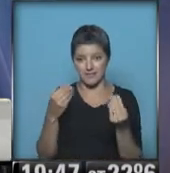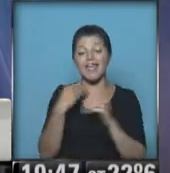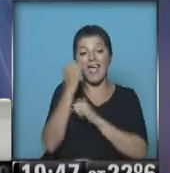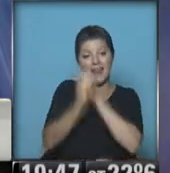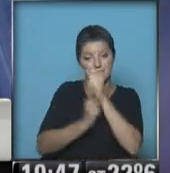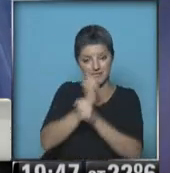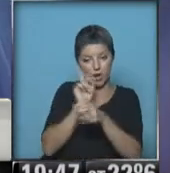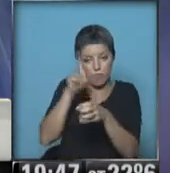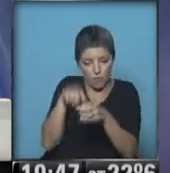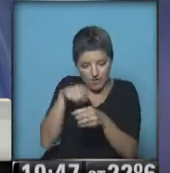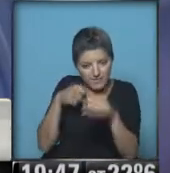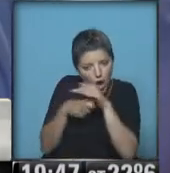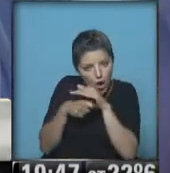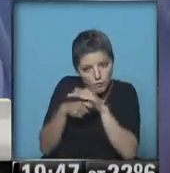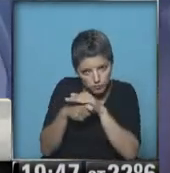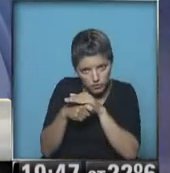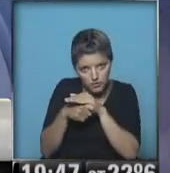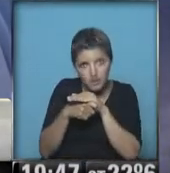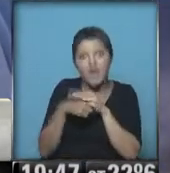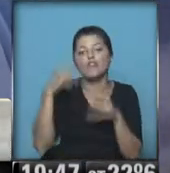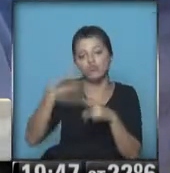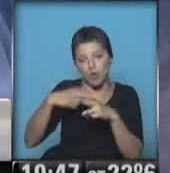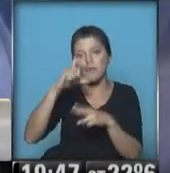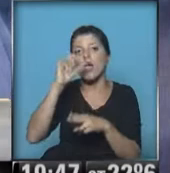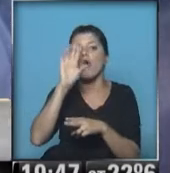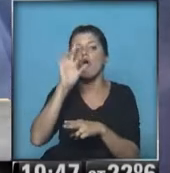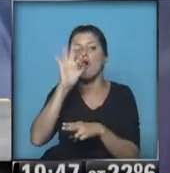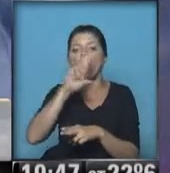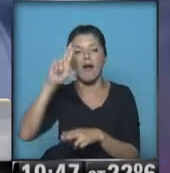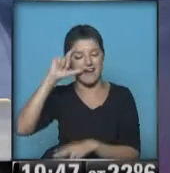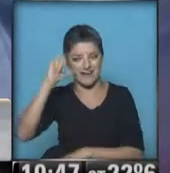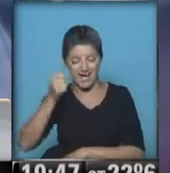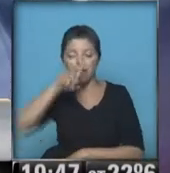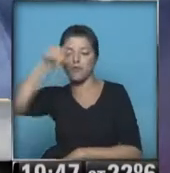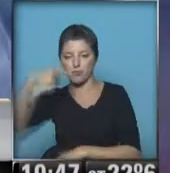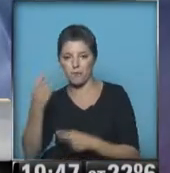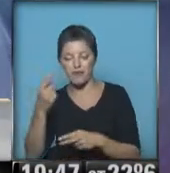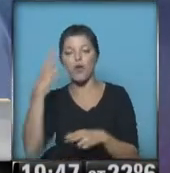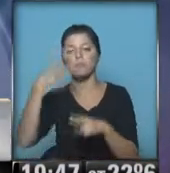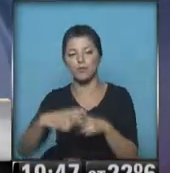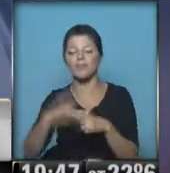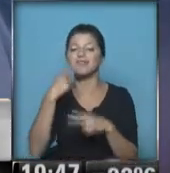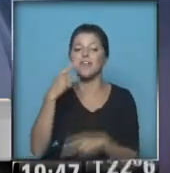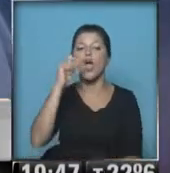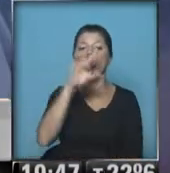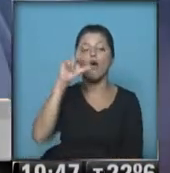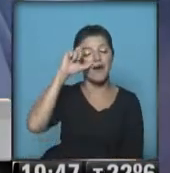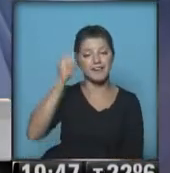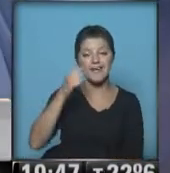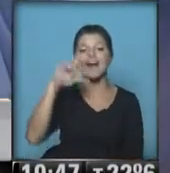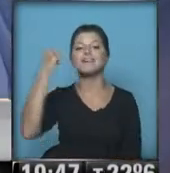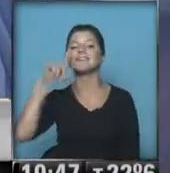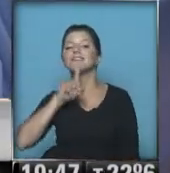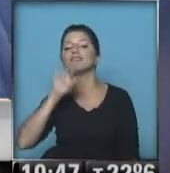involucrado en esta trama de corrupción se llamaba Correa. Y de ahí le pusieron el caso, en vez de llamarlo Correa, cinturón, le pusieron el nombre en alemán,